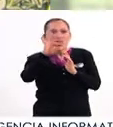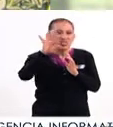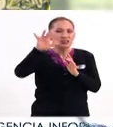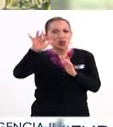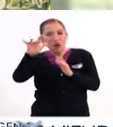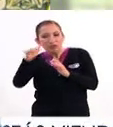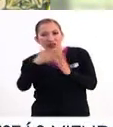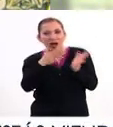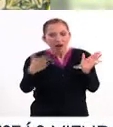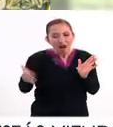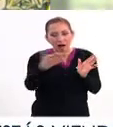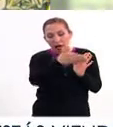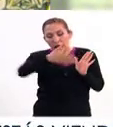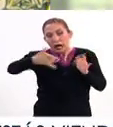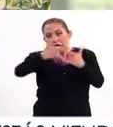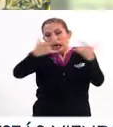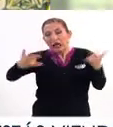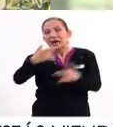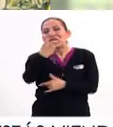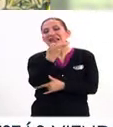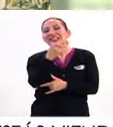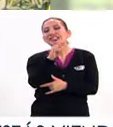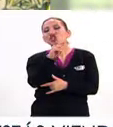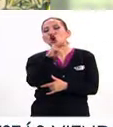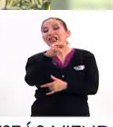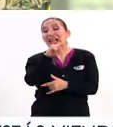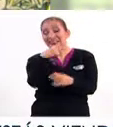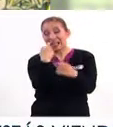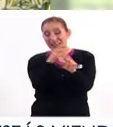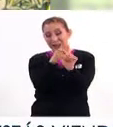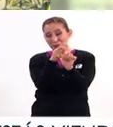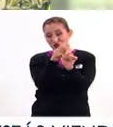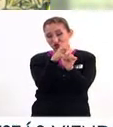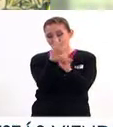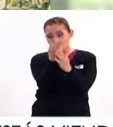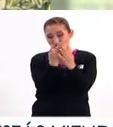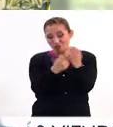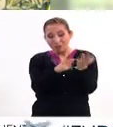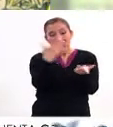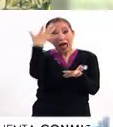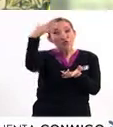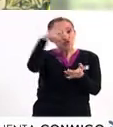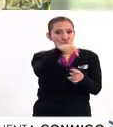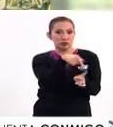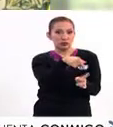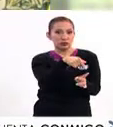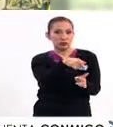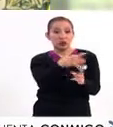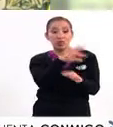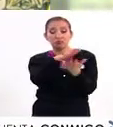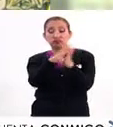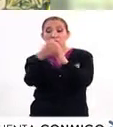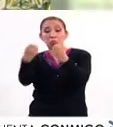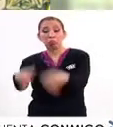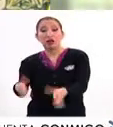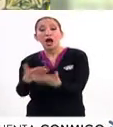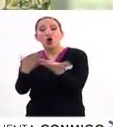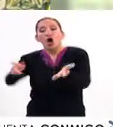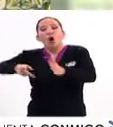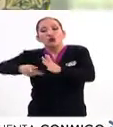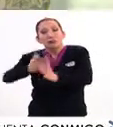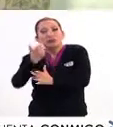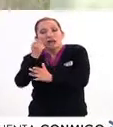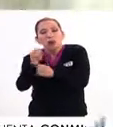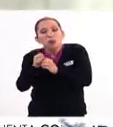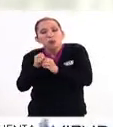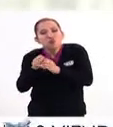60, de oro, digamos, de la historieta. Okay. Y se leía mucho, era mucha historieta para adultos y se perdió. y ahora, bueno, pues se está intentando